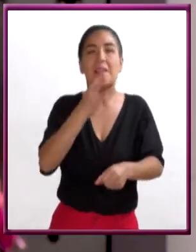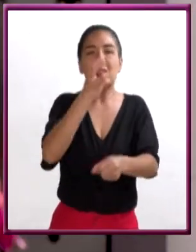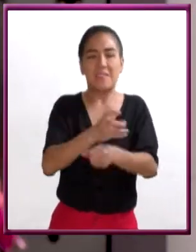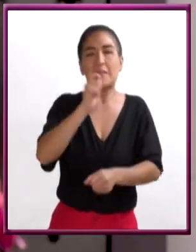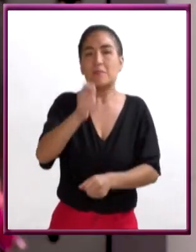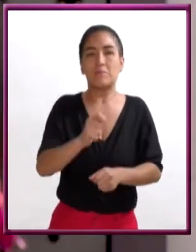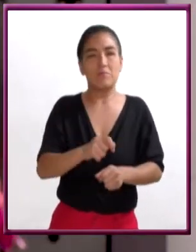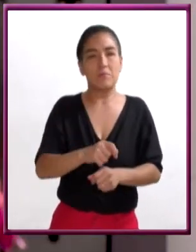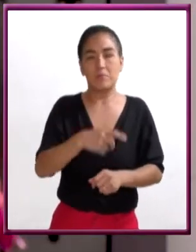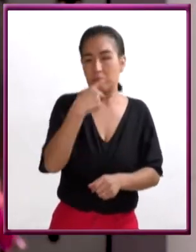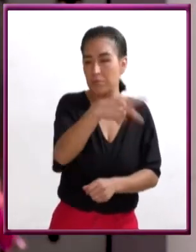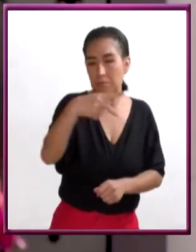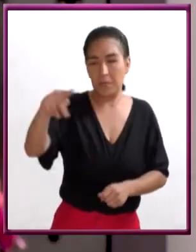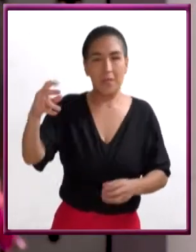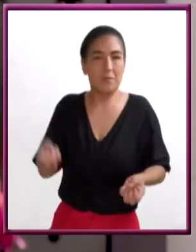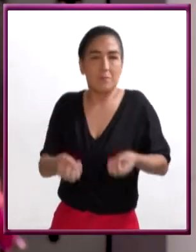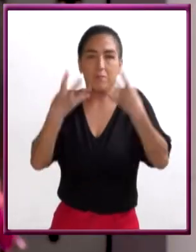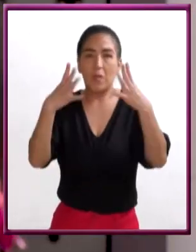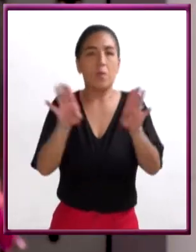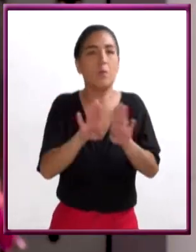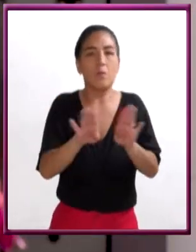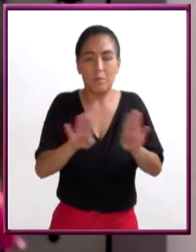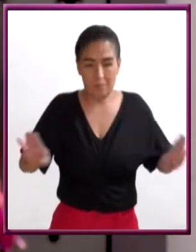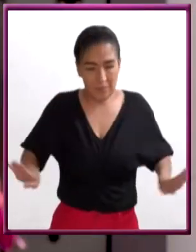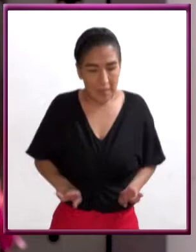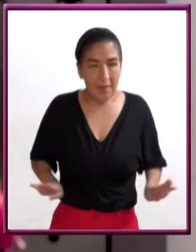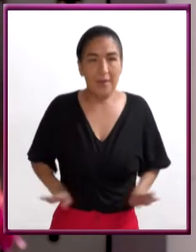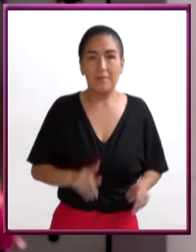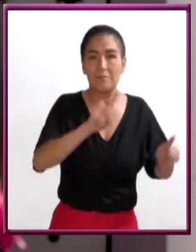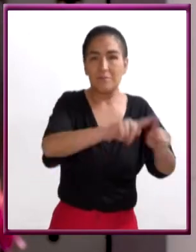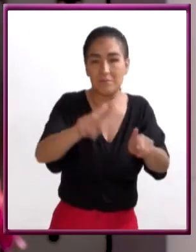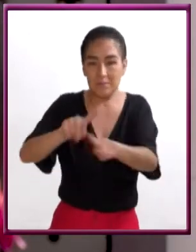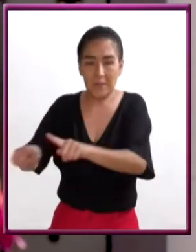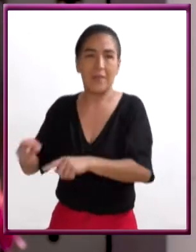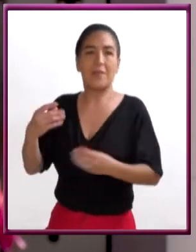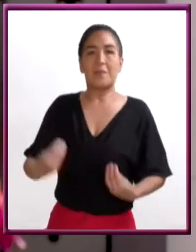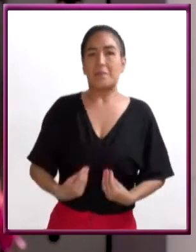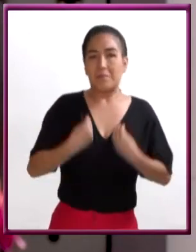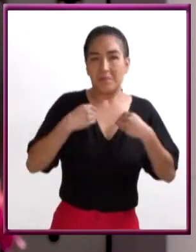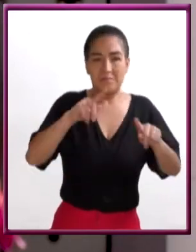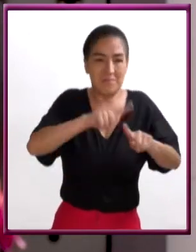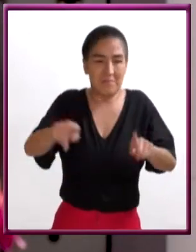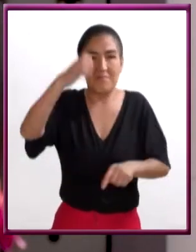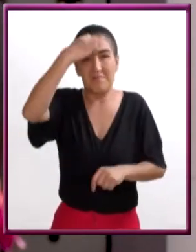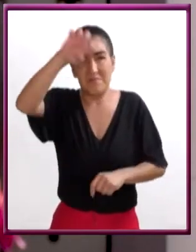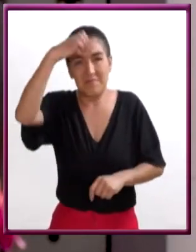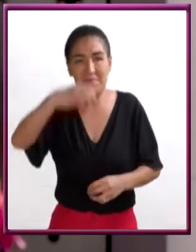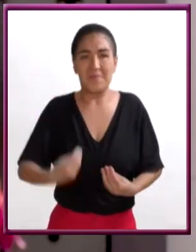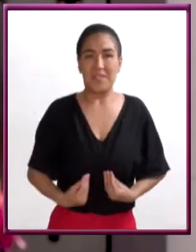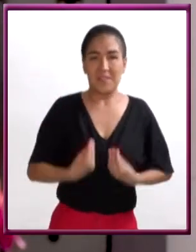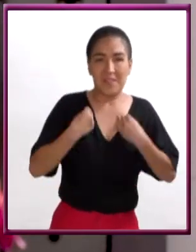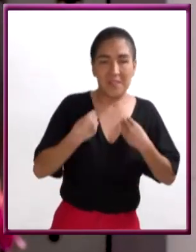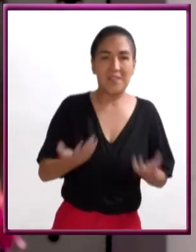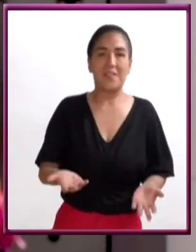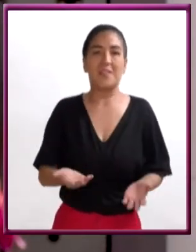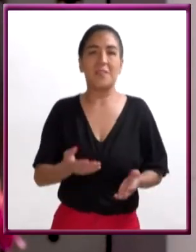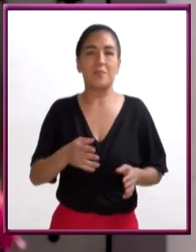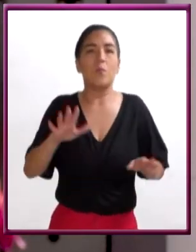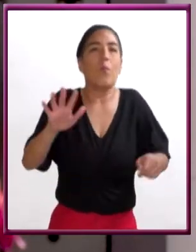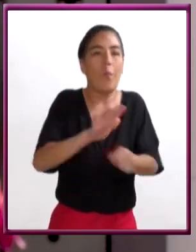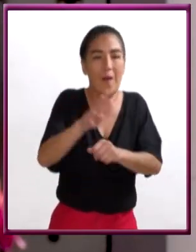es individual, que corresponde a nuestras características de personalidad, nuestras experiencias de vida,